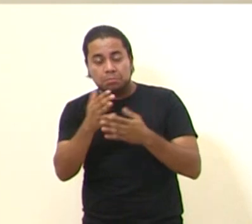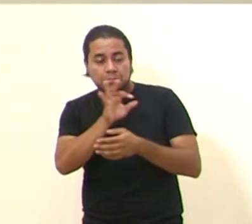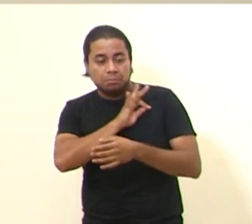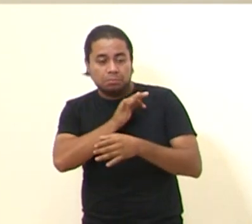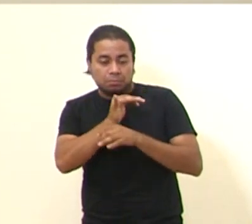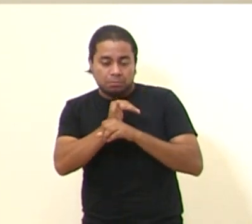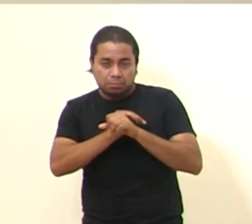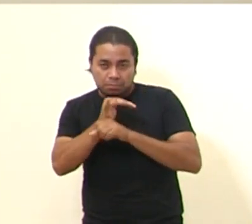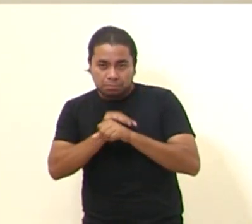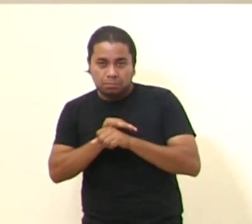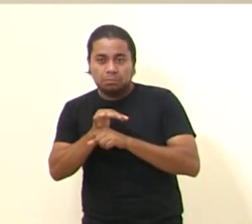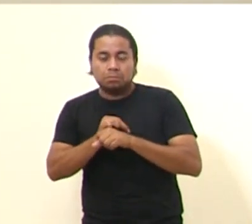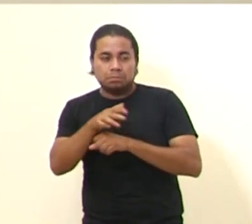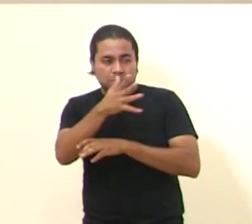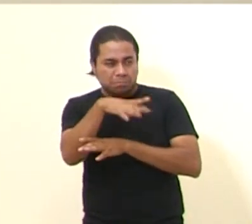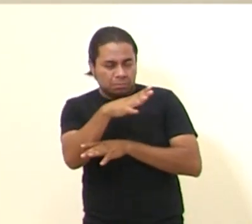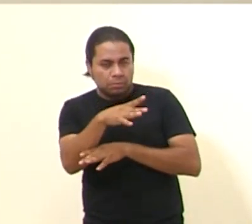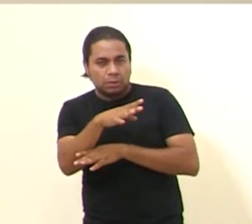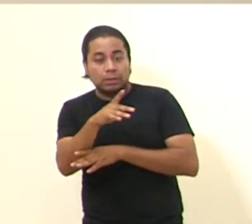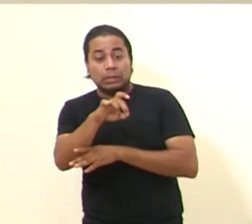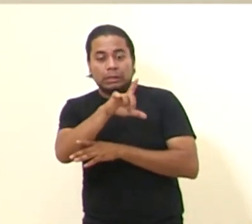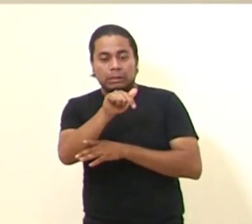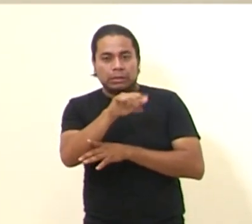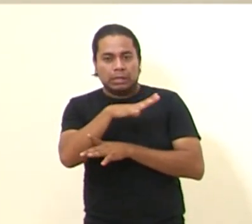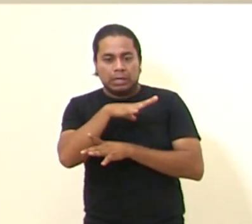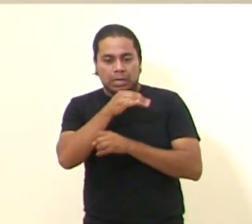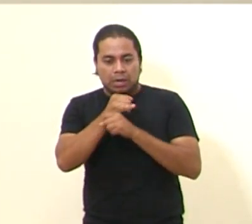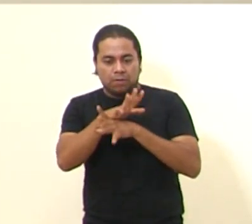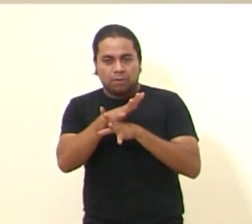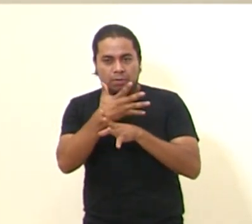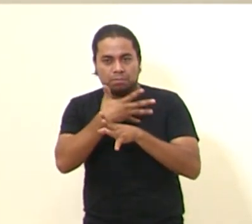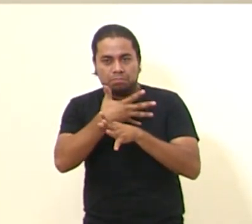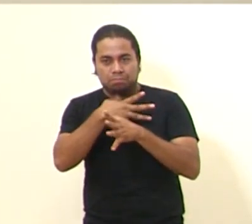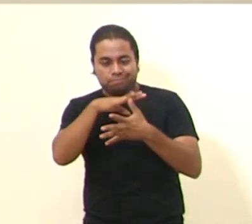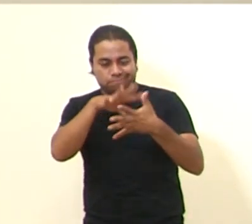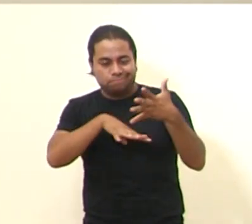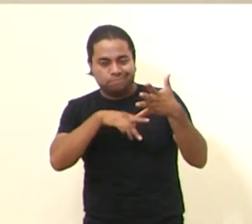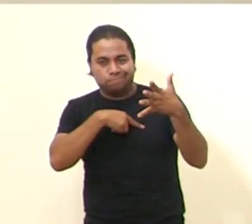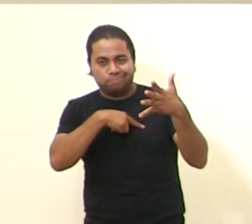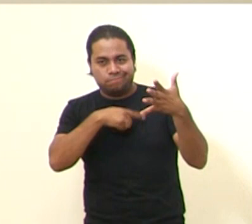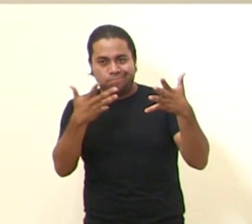información. Y una vez que ya tengo toda esa información, ¿qué debo hacer?